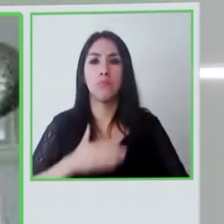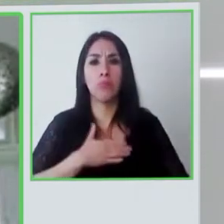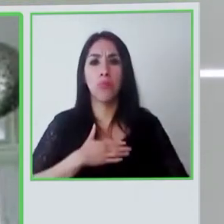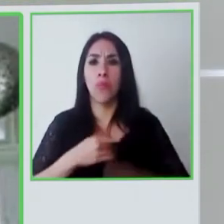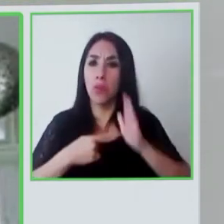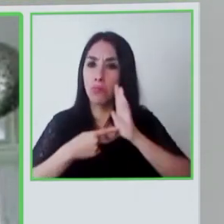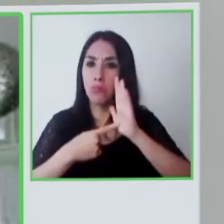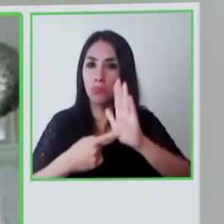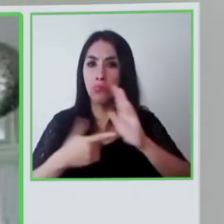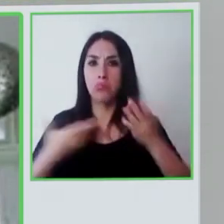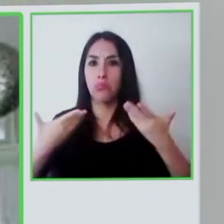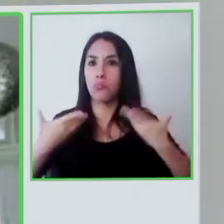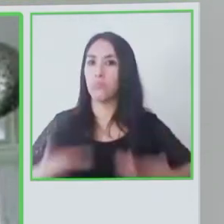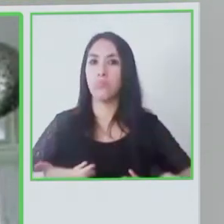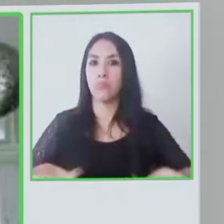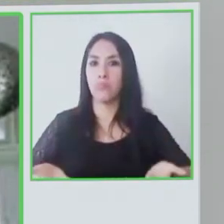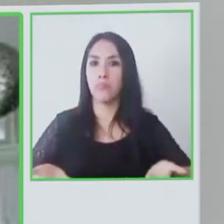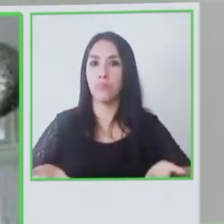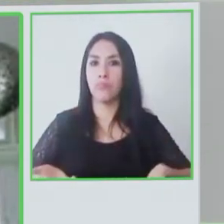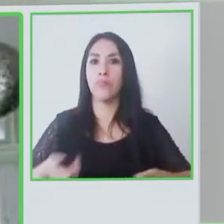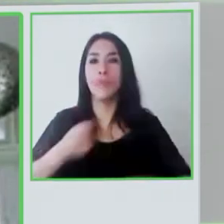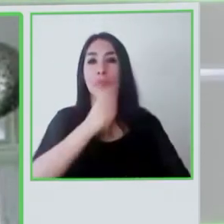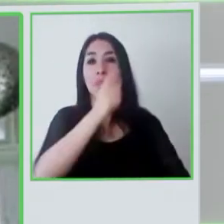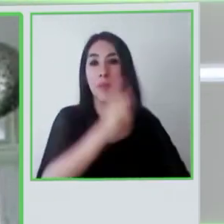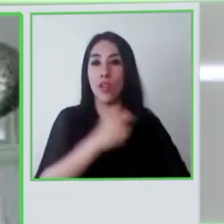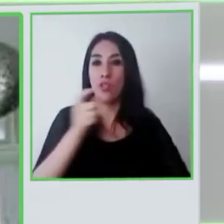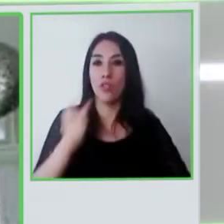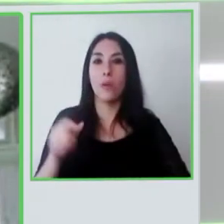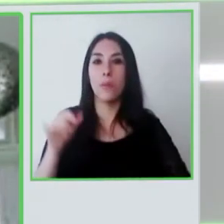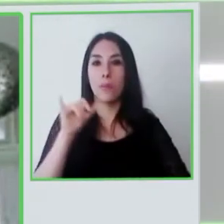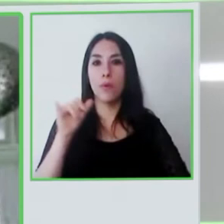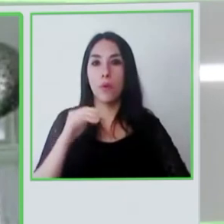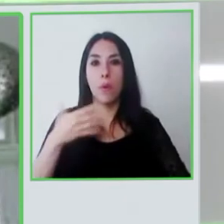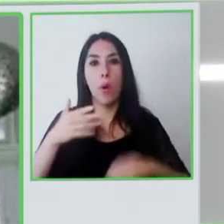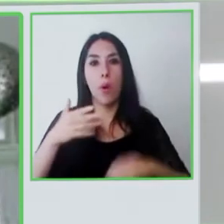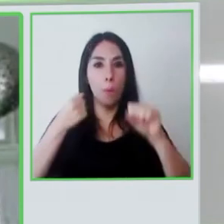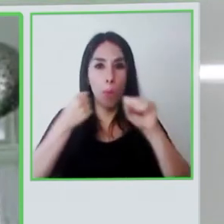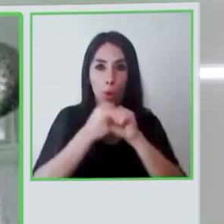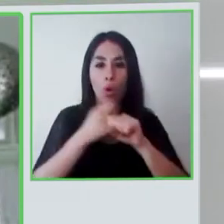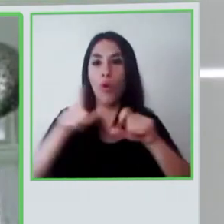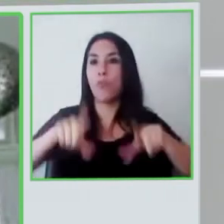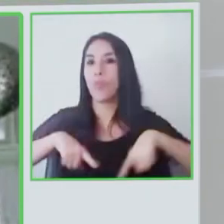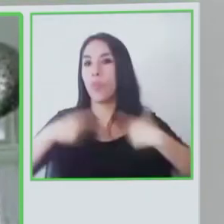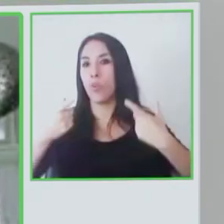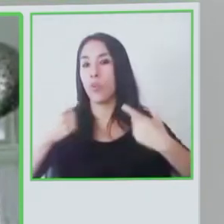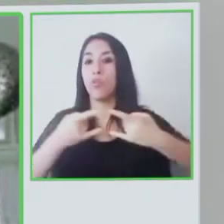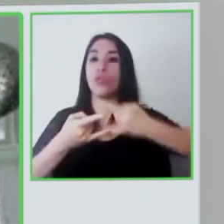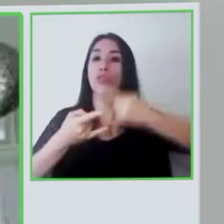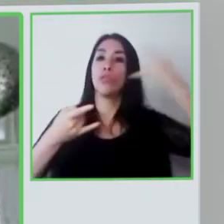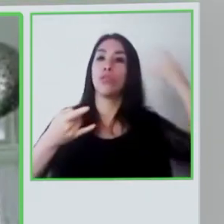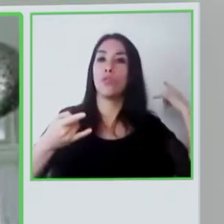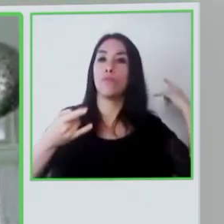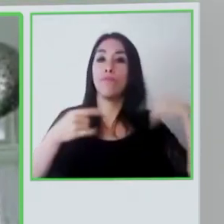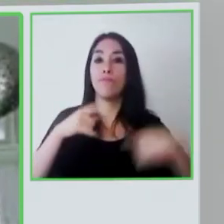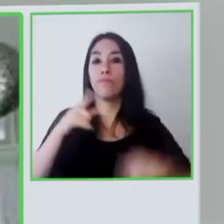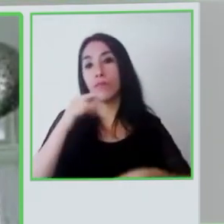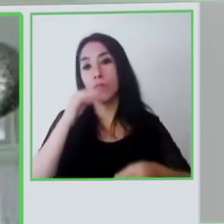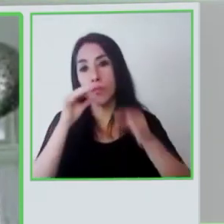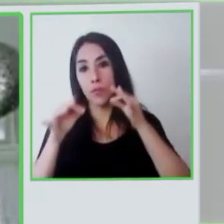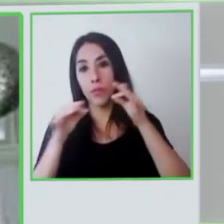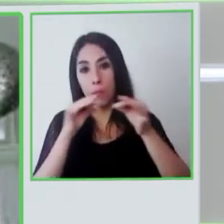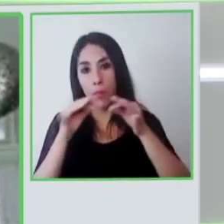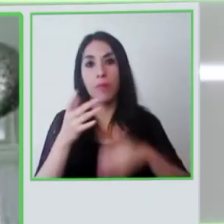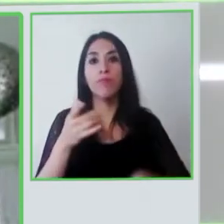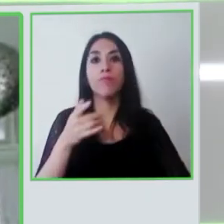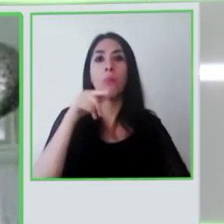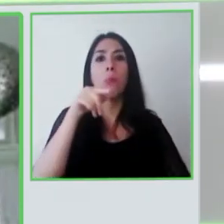unilever sea donde estén que cuenten su historia esta ha sido una gran campaña un gran movimiento de cambio en muchos